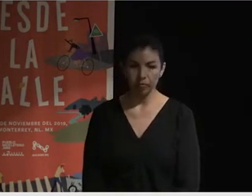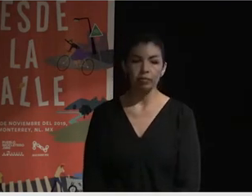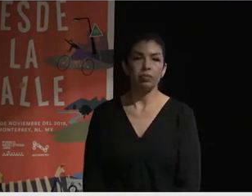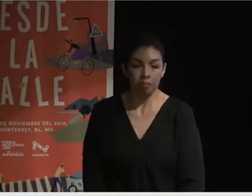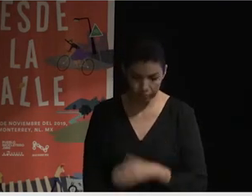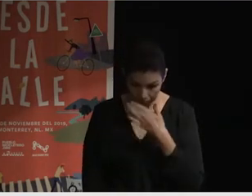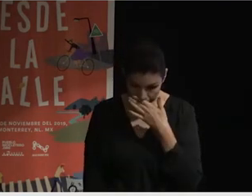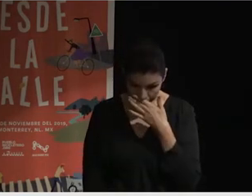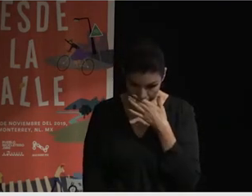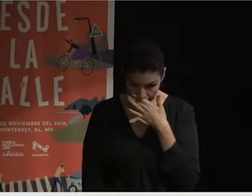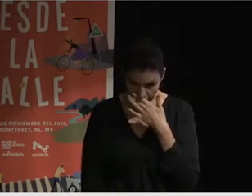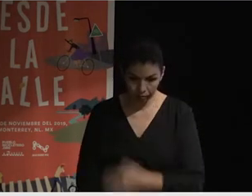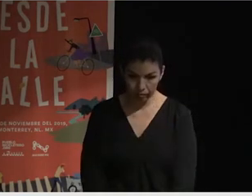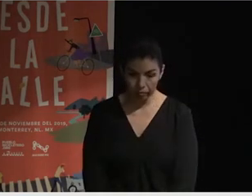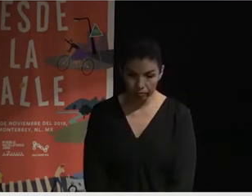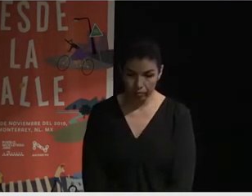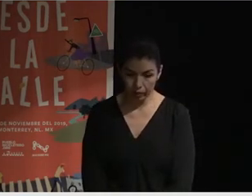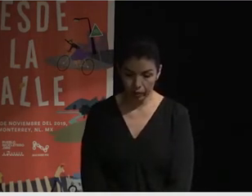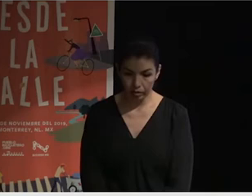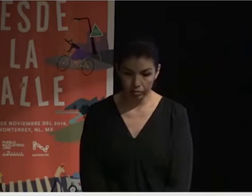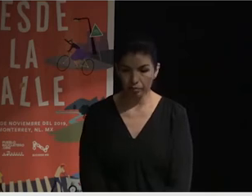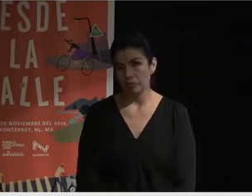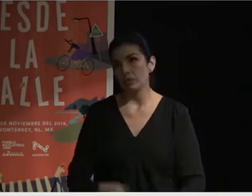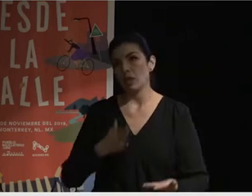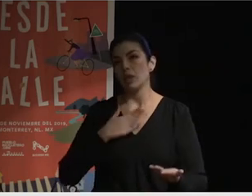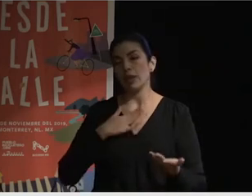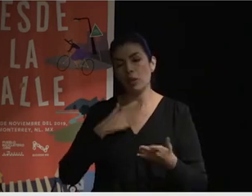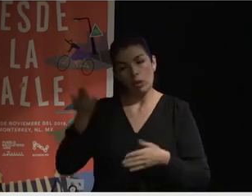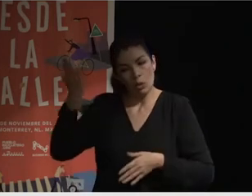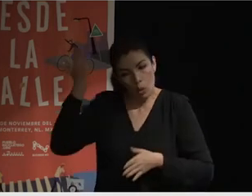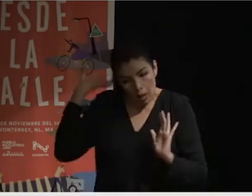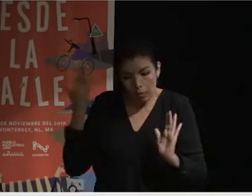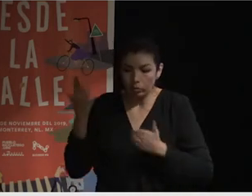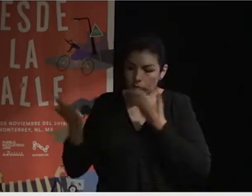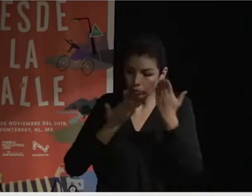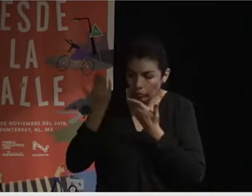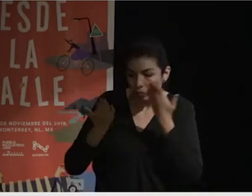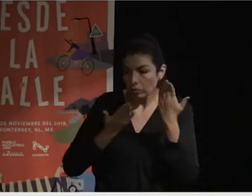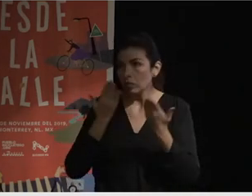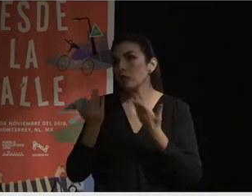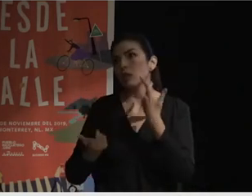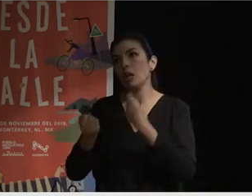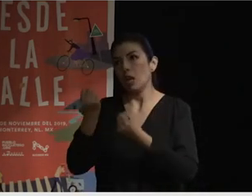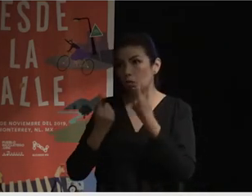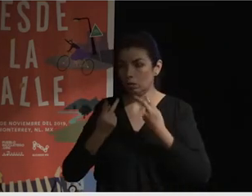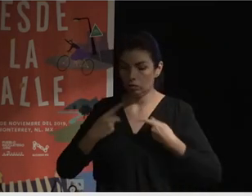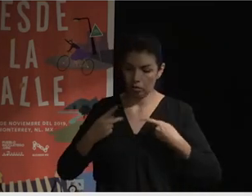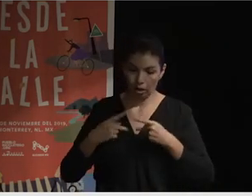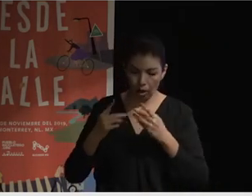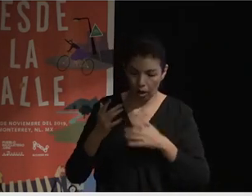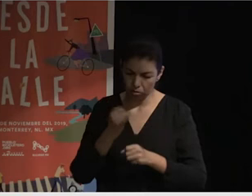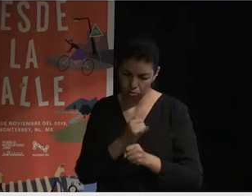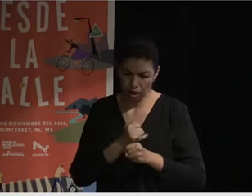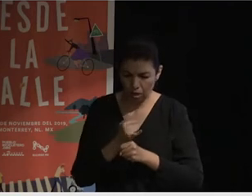académicas que pues también giran para sus intereses, ¿no? Son más como asociados al status quo y se posicionan capitalistas y tal